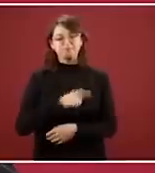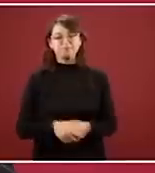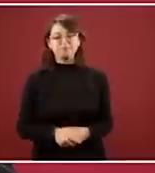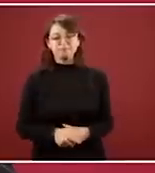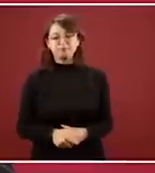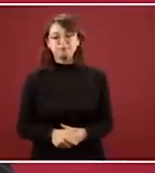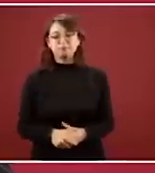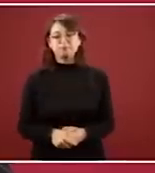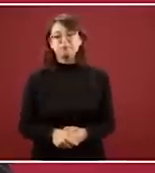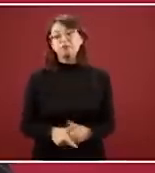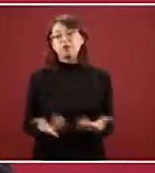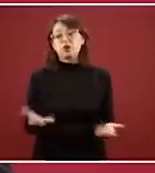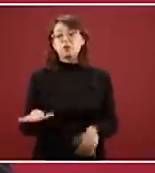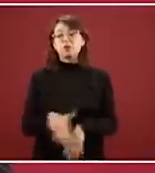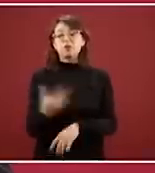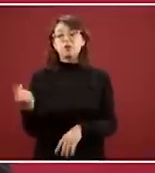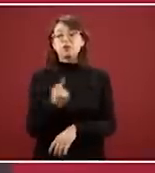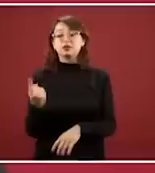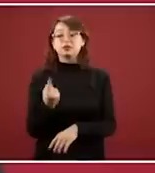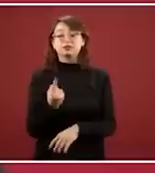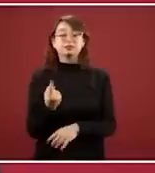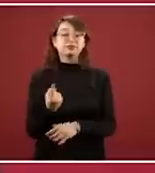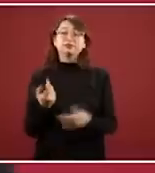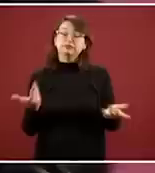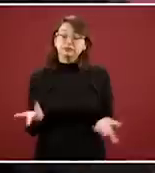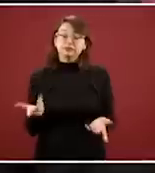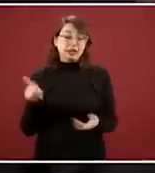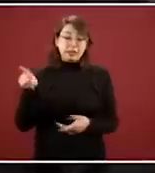Porque hay que tener, como él mismo lo